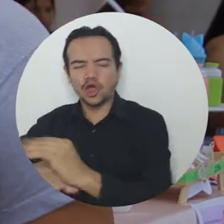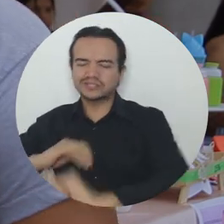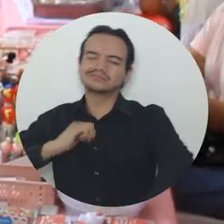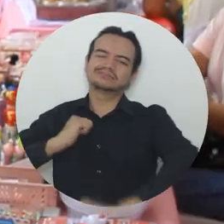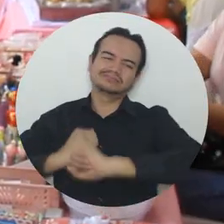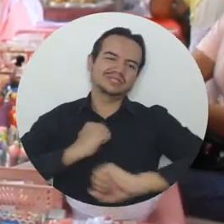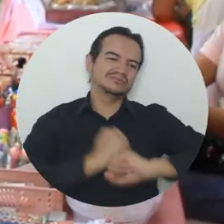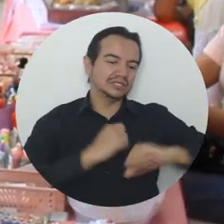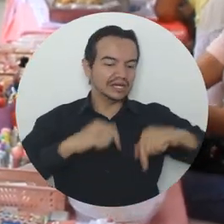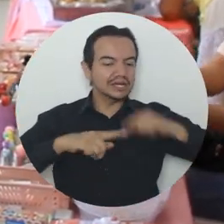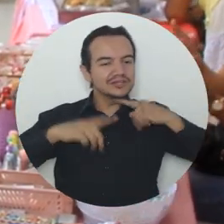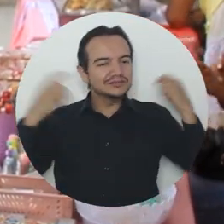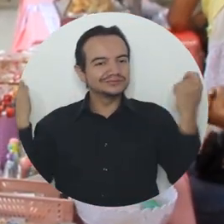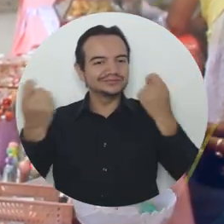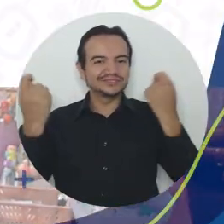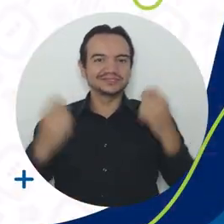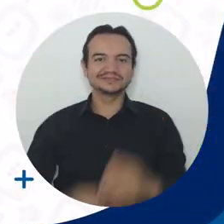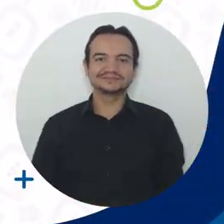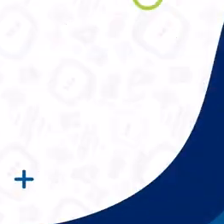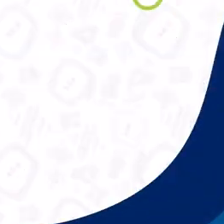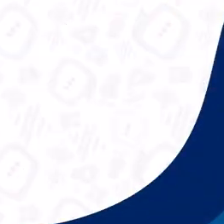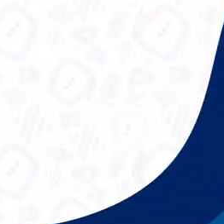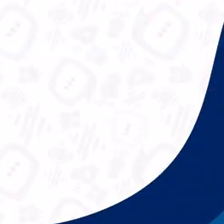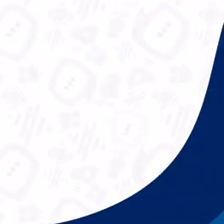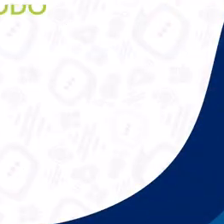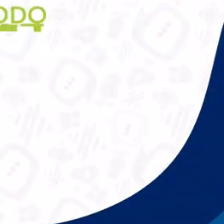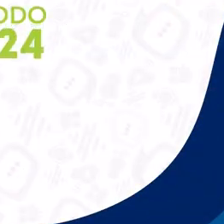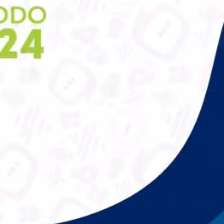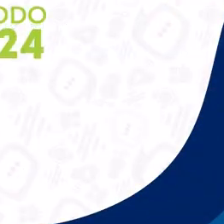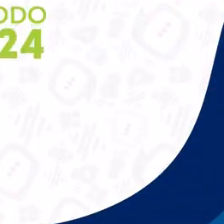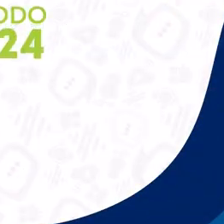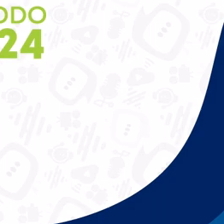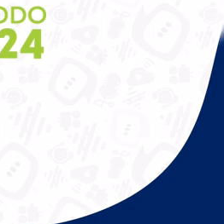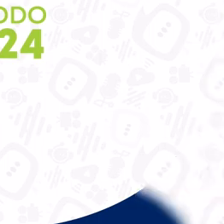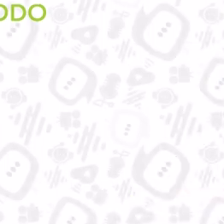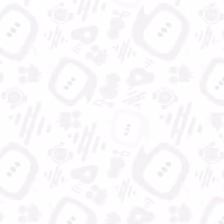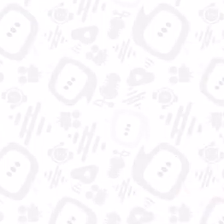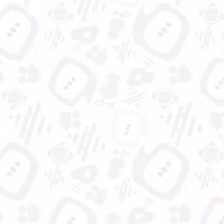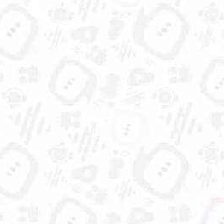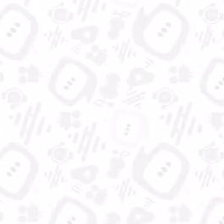ha tenido que ver con todos estos productos que tenemos aquí. Aún más incluyente e innovador.